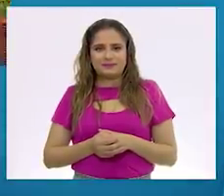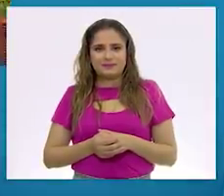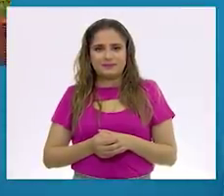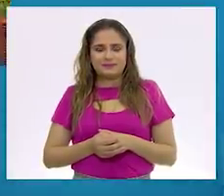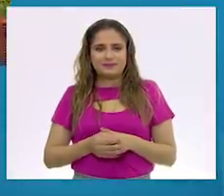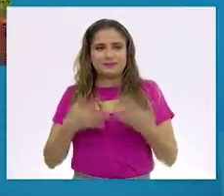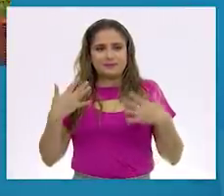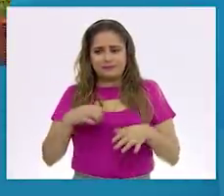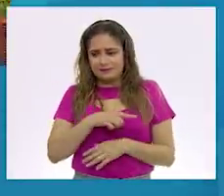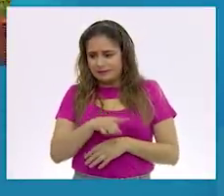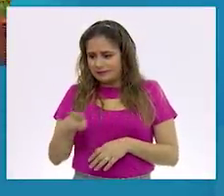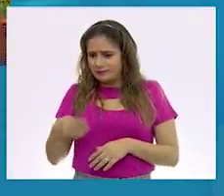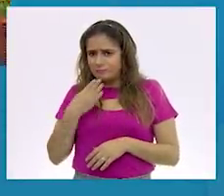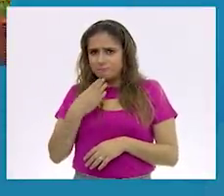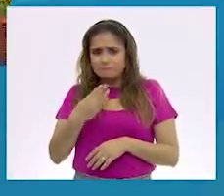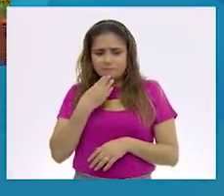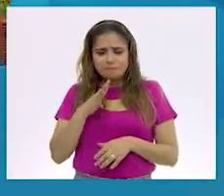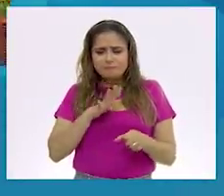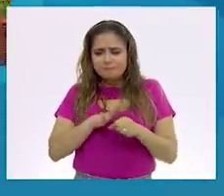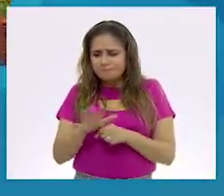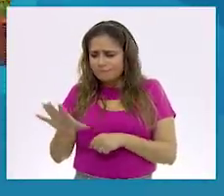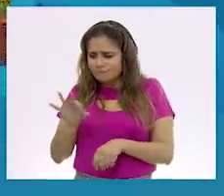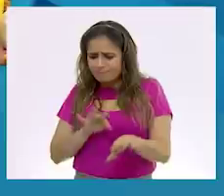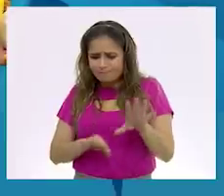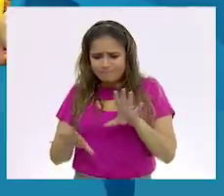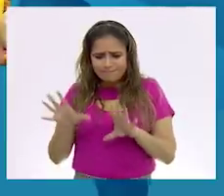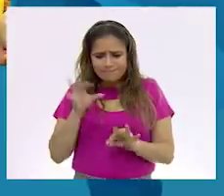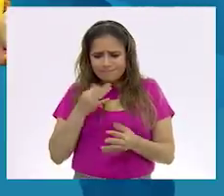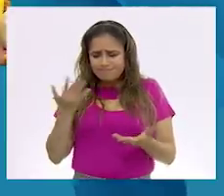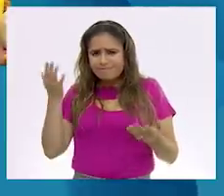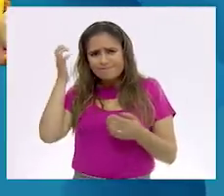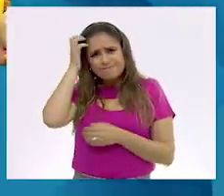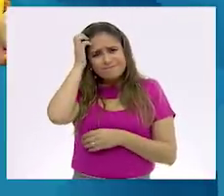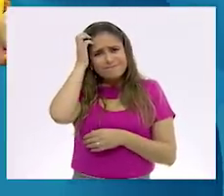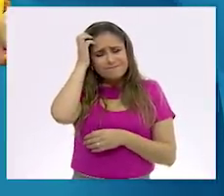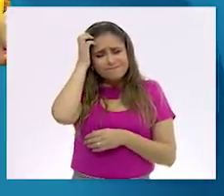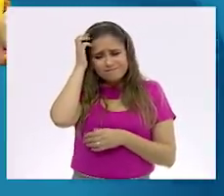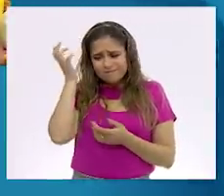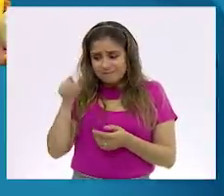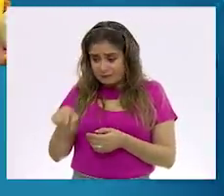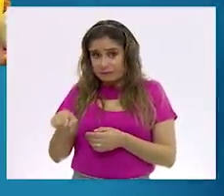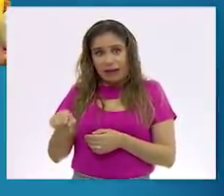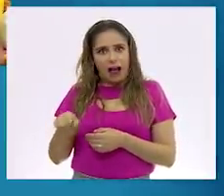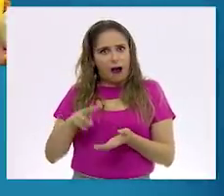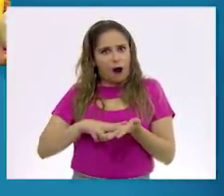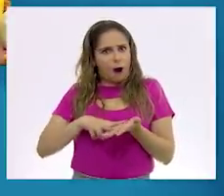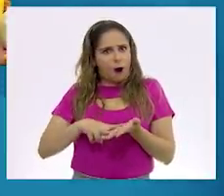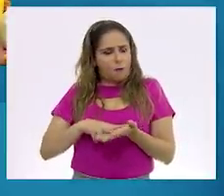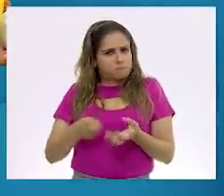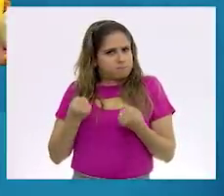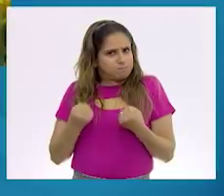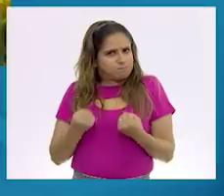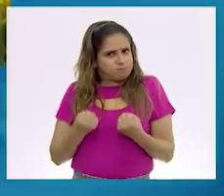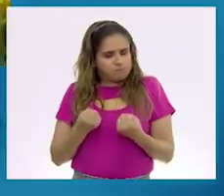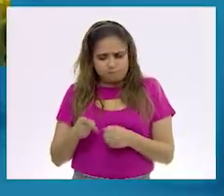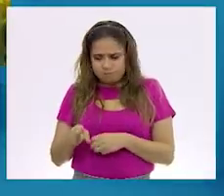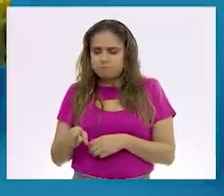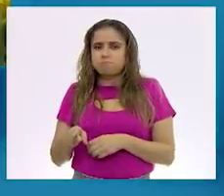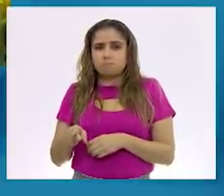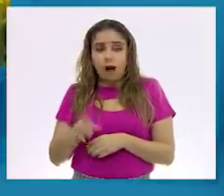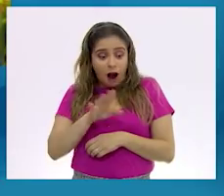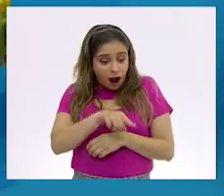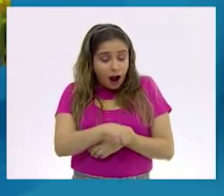Ay, todos se ven muy bien, pero ¿cuál voy a escoger? Oh, este está muy verde. Sí.